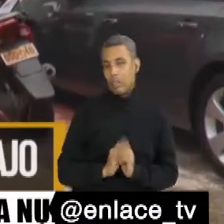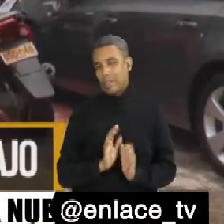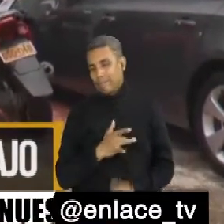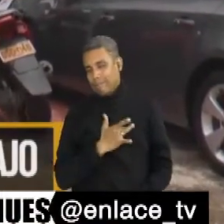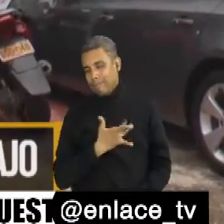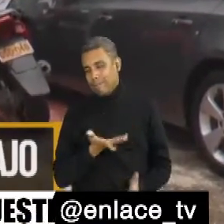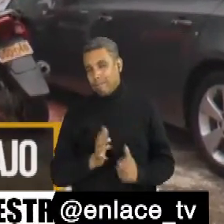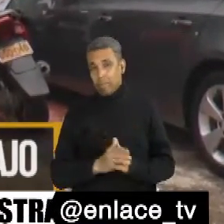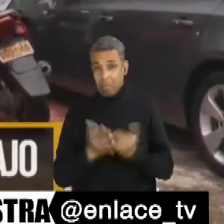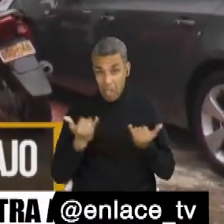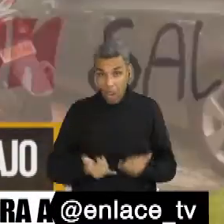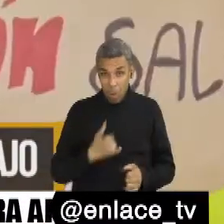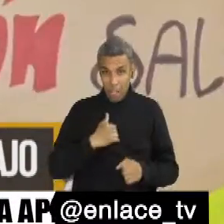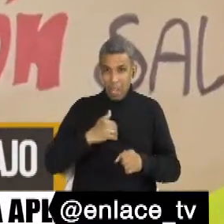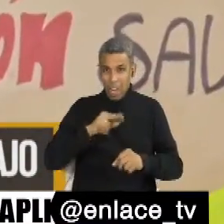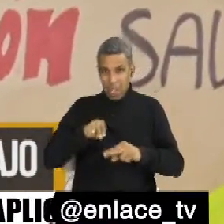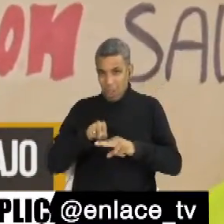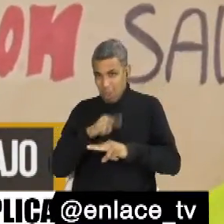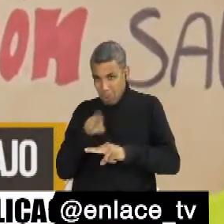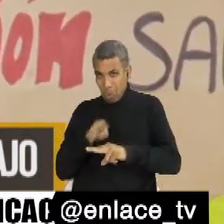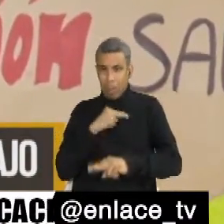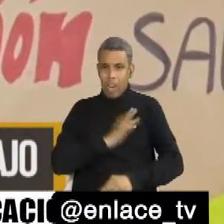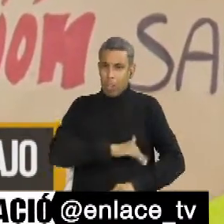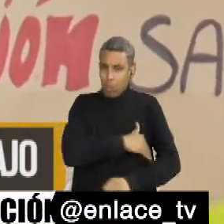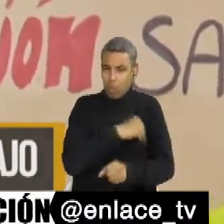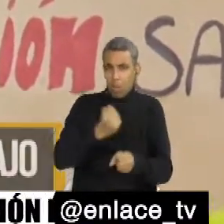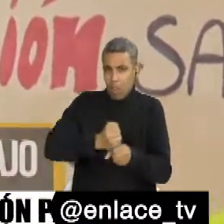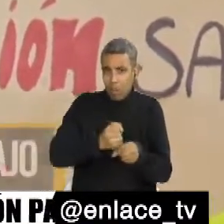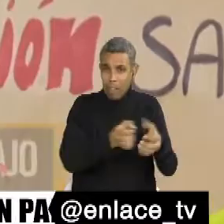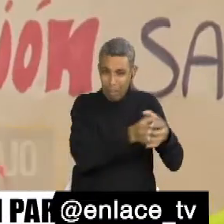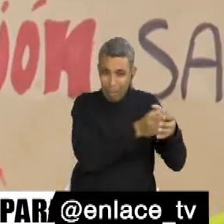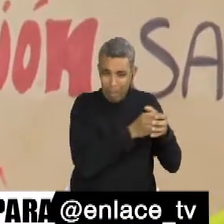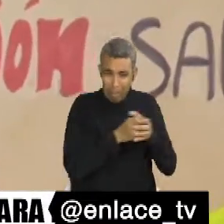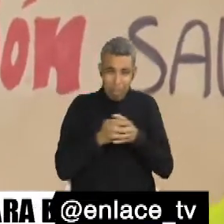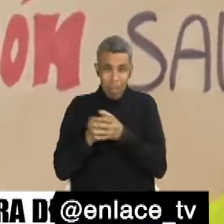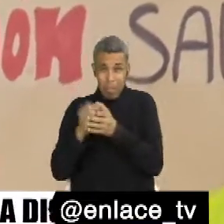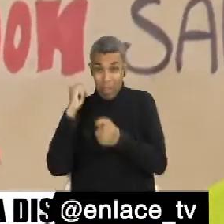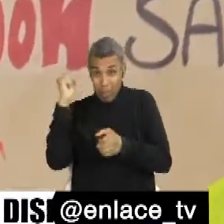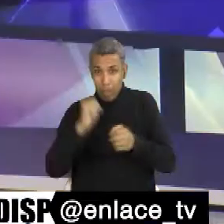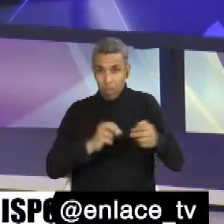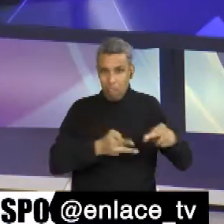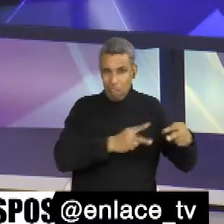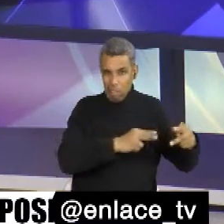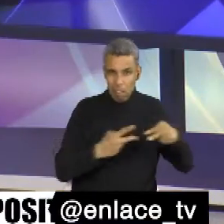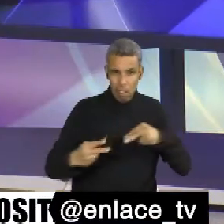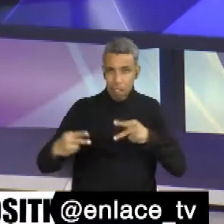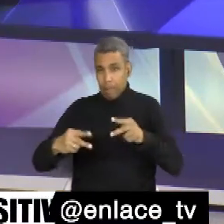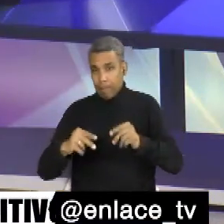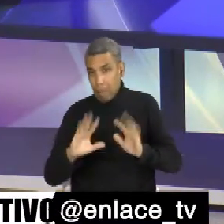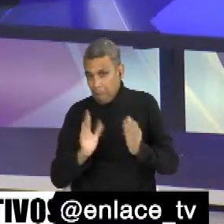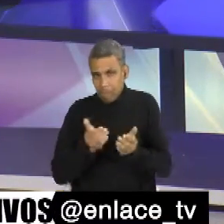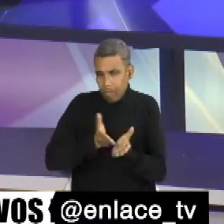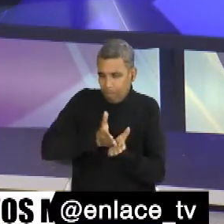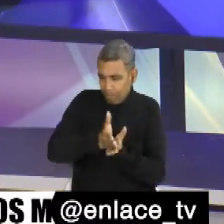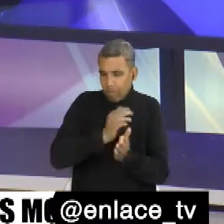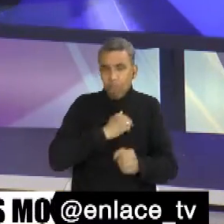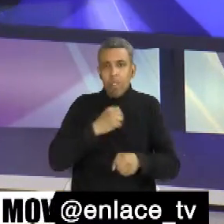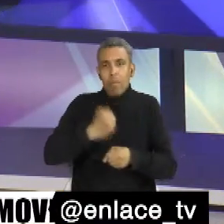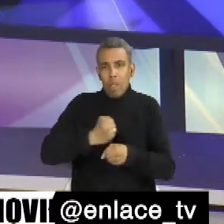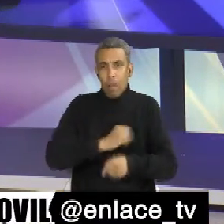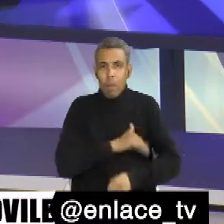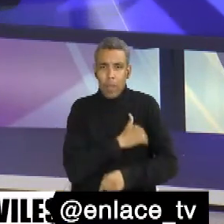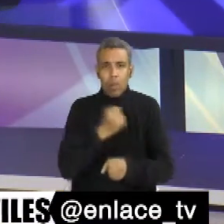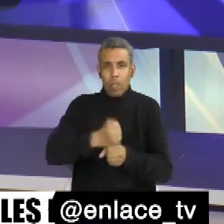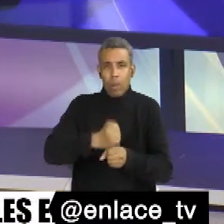Ministerio del Trabajo en Colombia a pesar de las diferencias entre los sindicatos con los que cuenta este ministerio. Y luego de permanecer 7 años